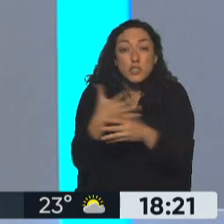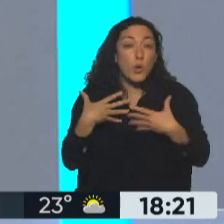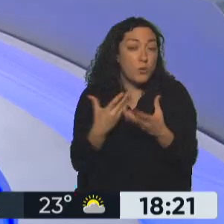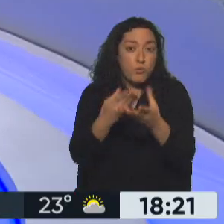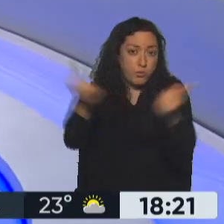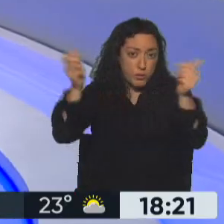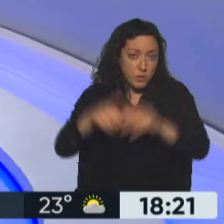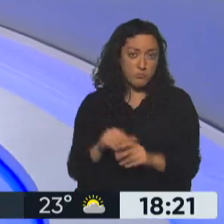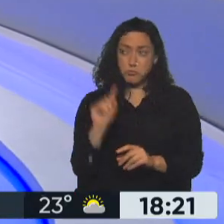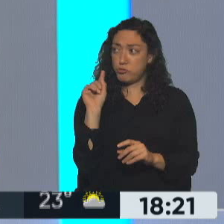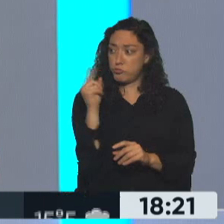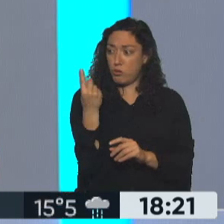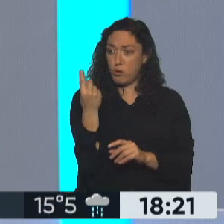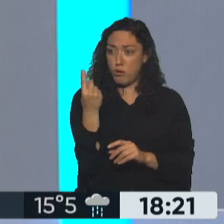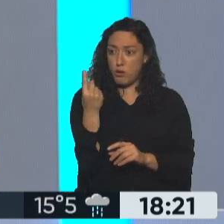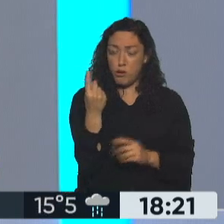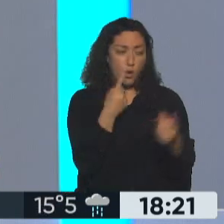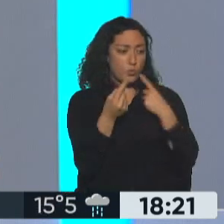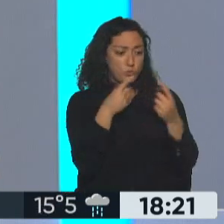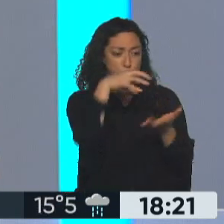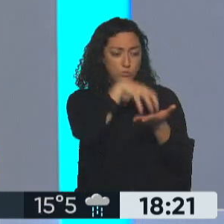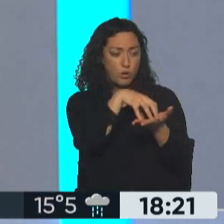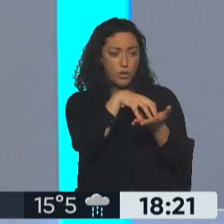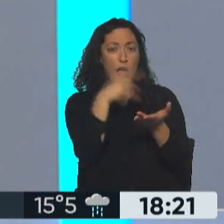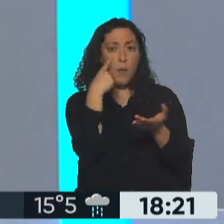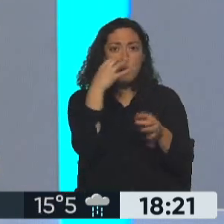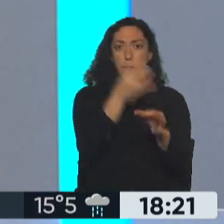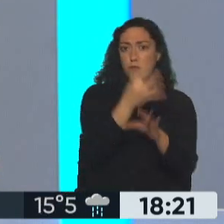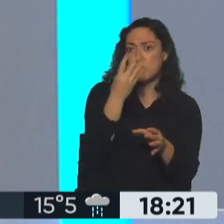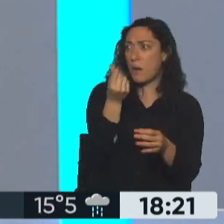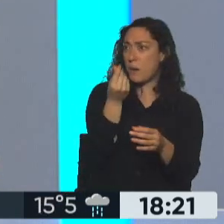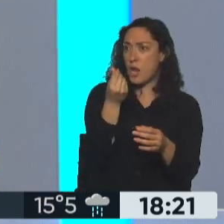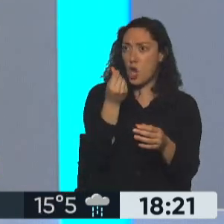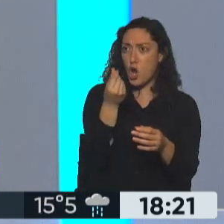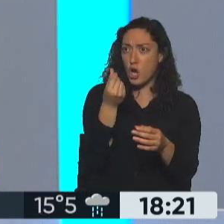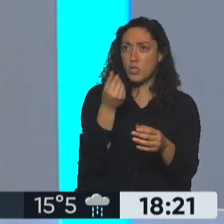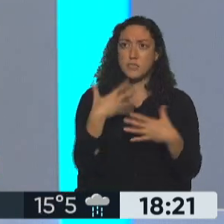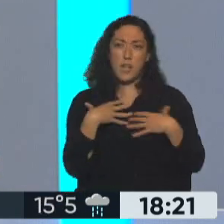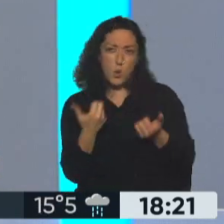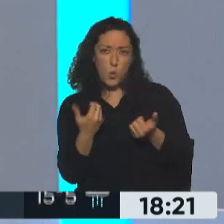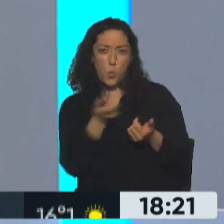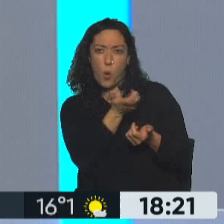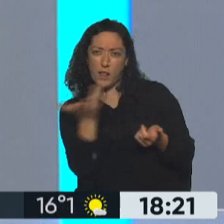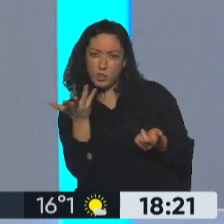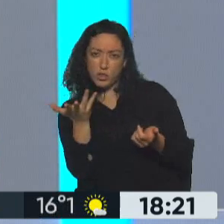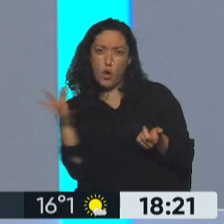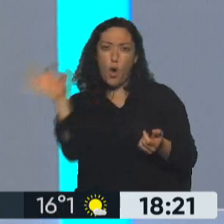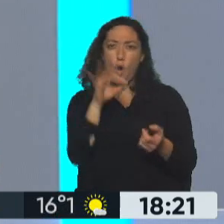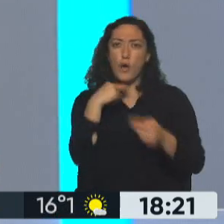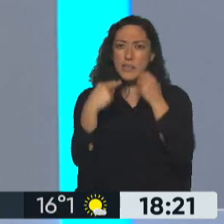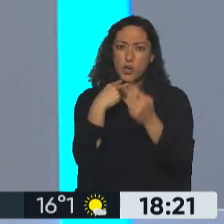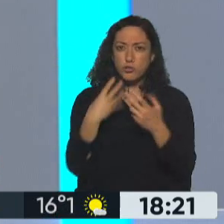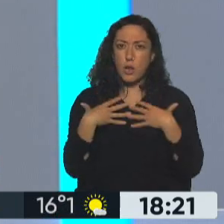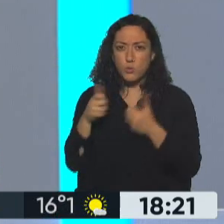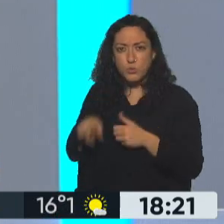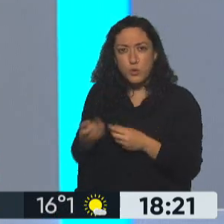quedaste vos solo, adentro de un consultorio, discutiendo con un profesional cuánto cuesta tu salud o cuánto cuesta la salud de tus hijos. Esto